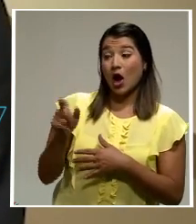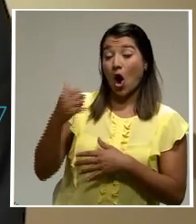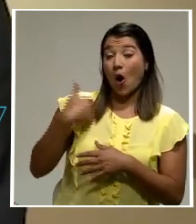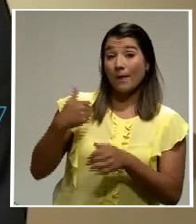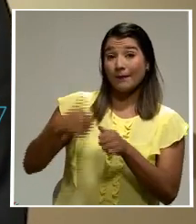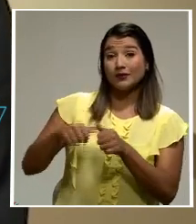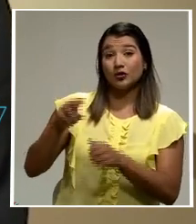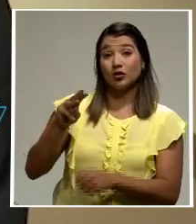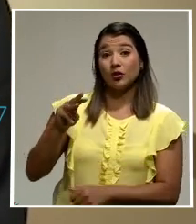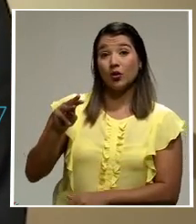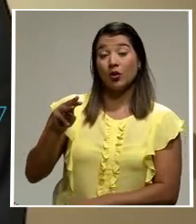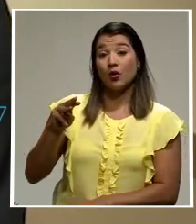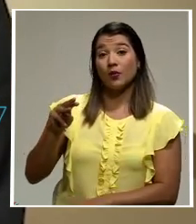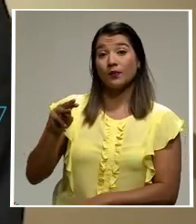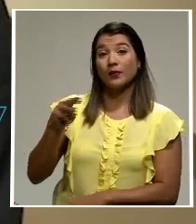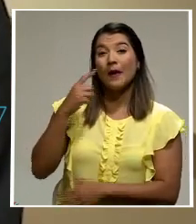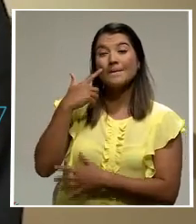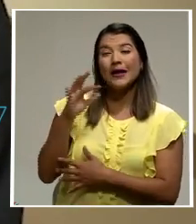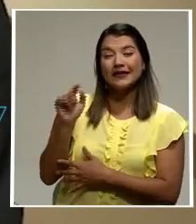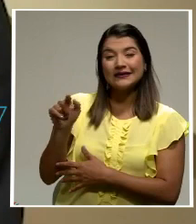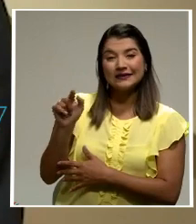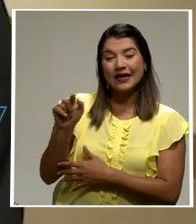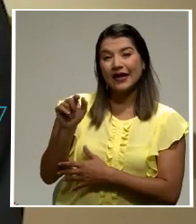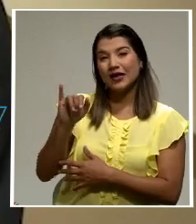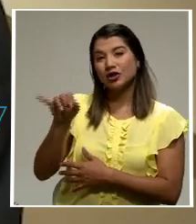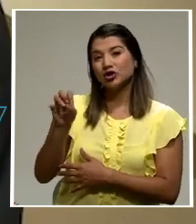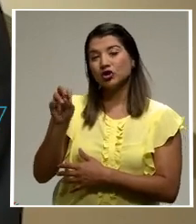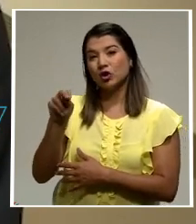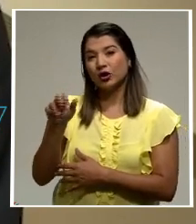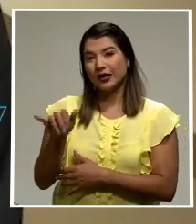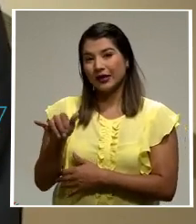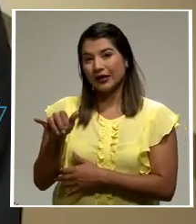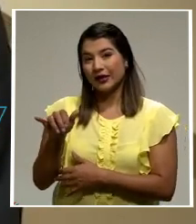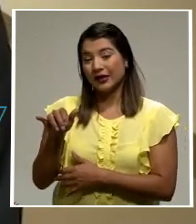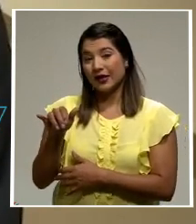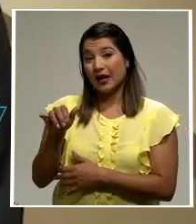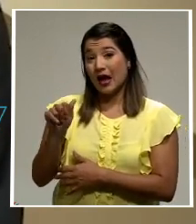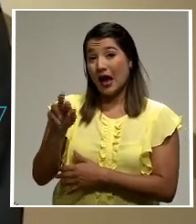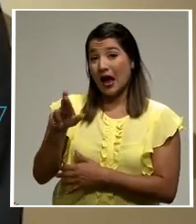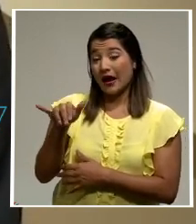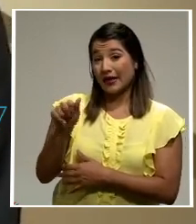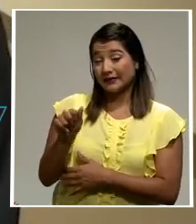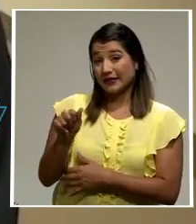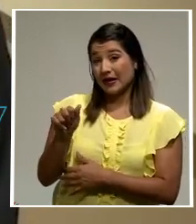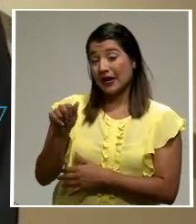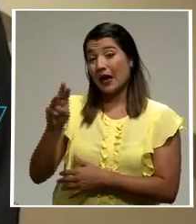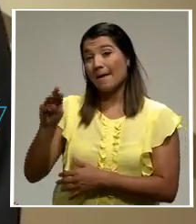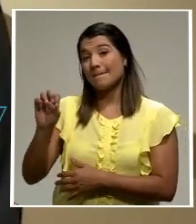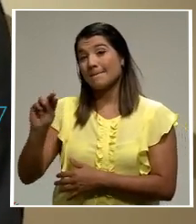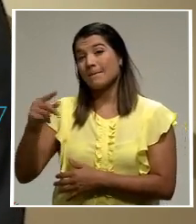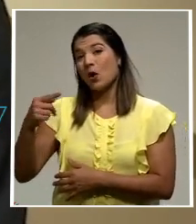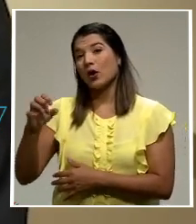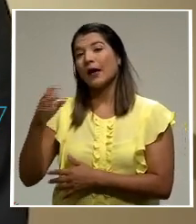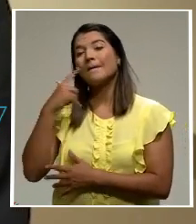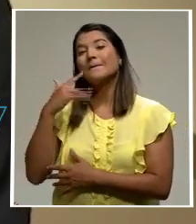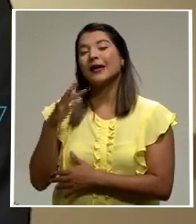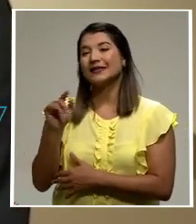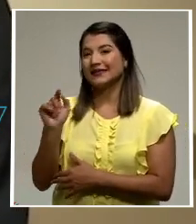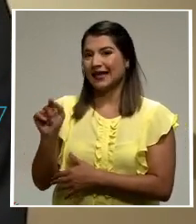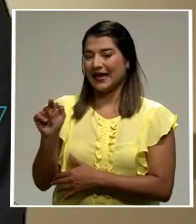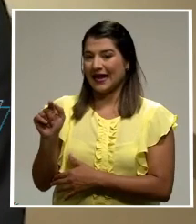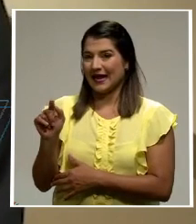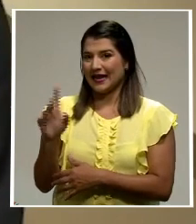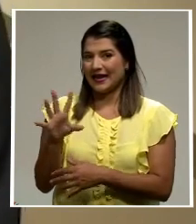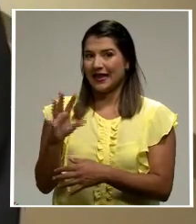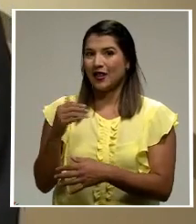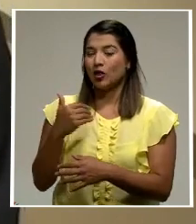consiguió por medio de una certificación que se indicaba que él pues era solamente enunciado en una causa penal y